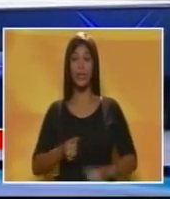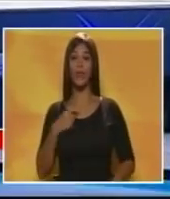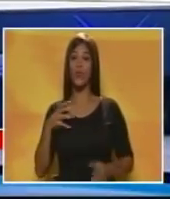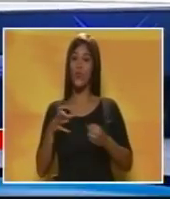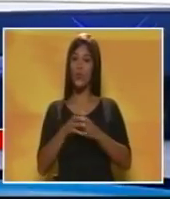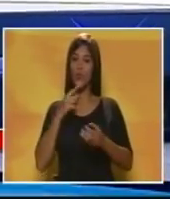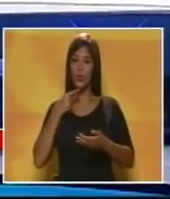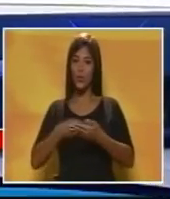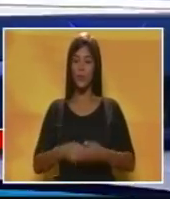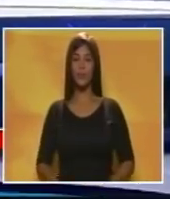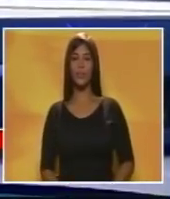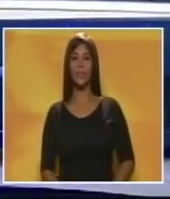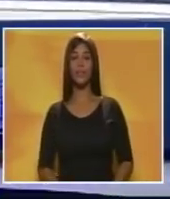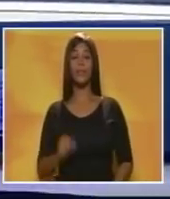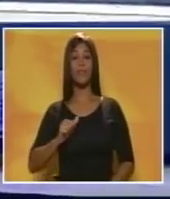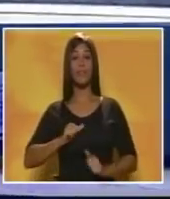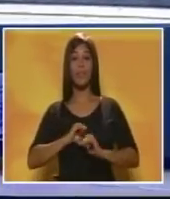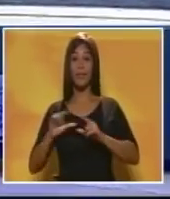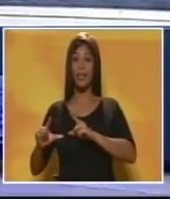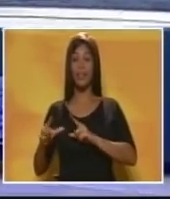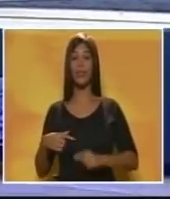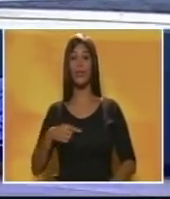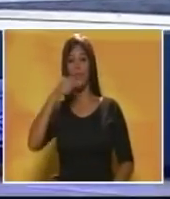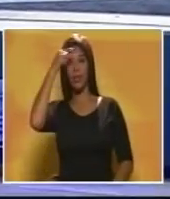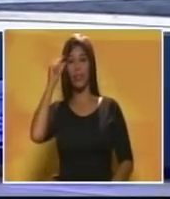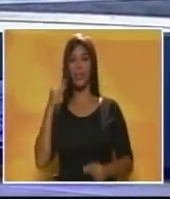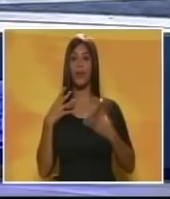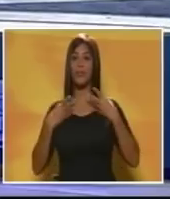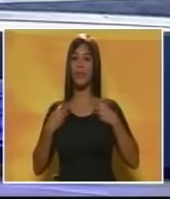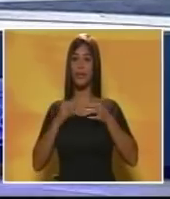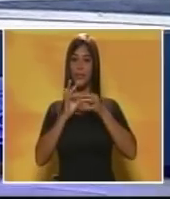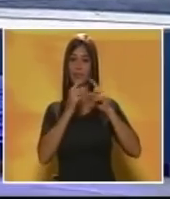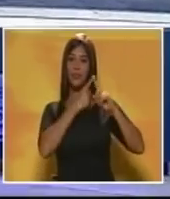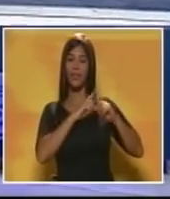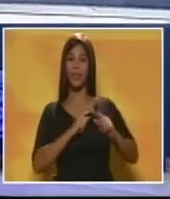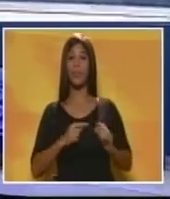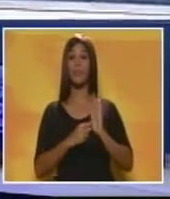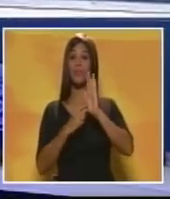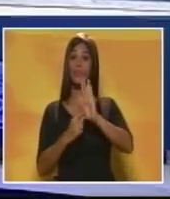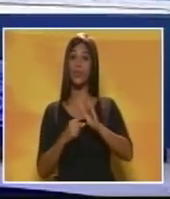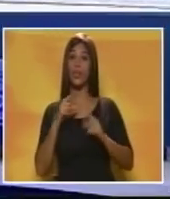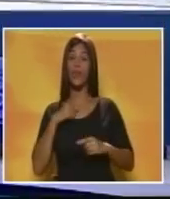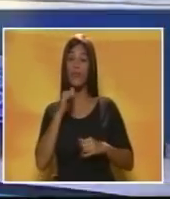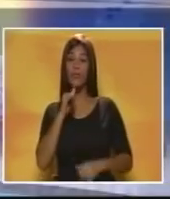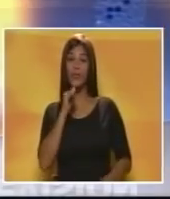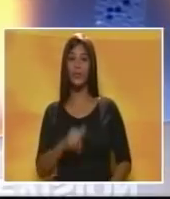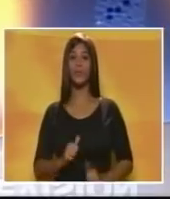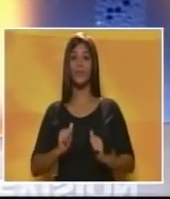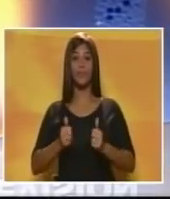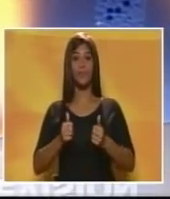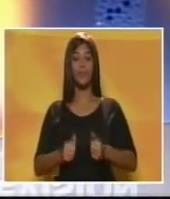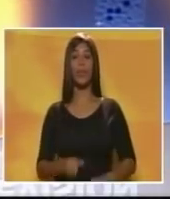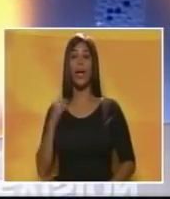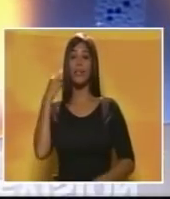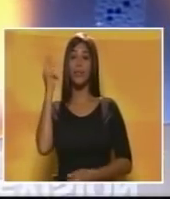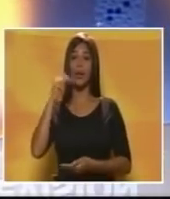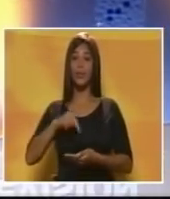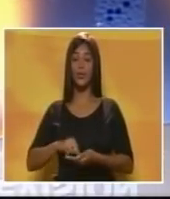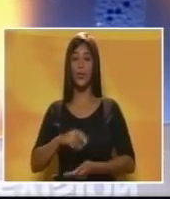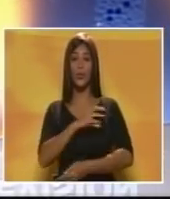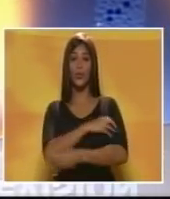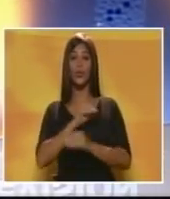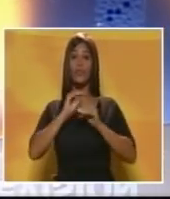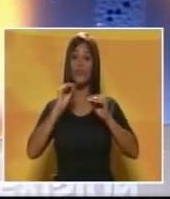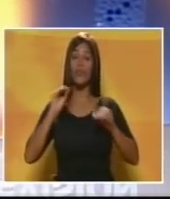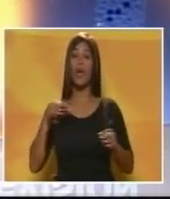de todo nuestro equipo. Así es, de inmediato, Endrina Yepes y Milagro Zambrano les presentamos lo que es noticia. Comenzamos. La Asamblea Nacional alertó a la